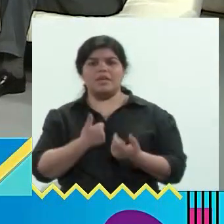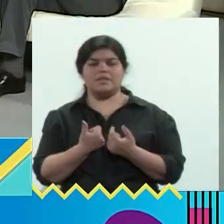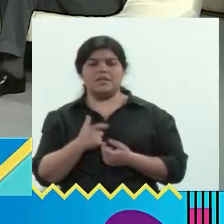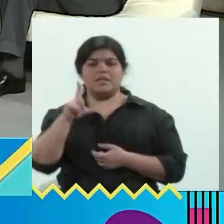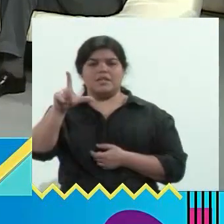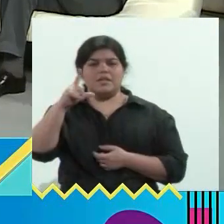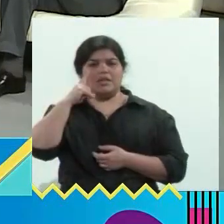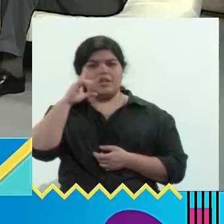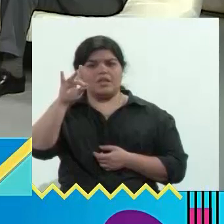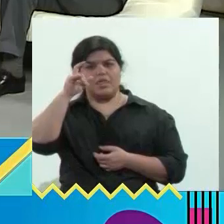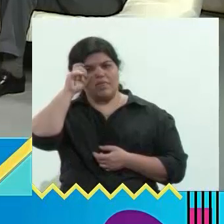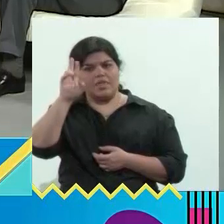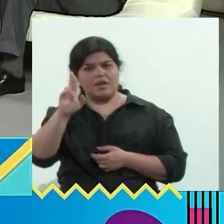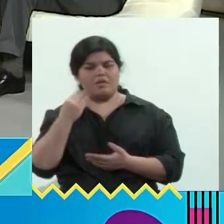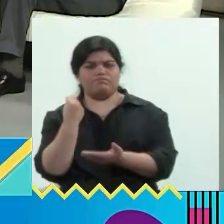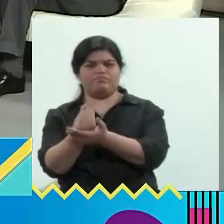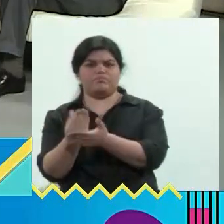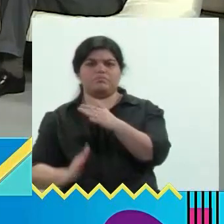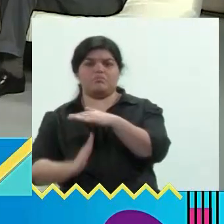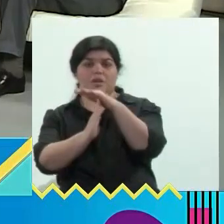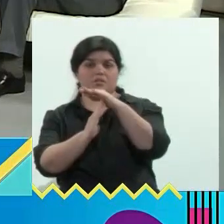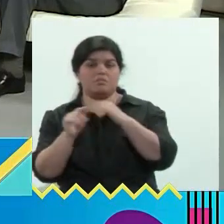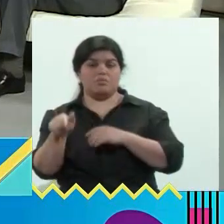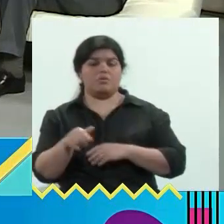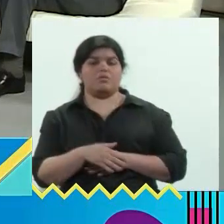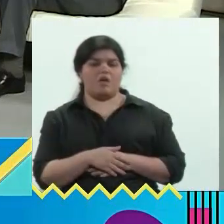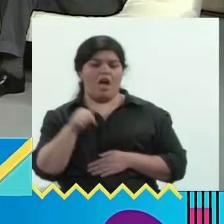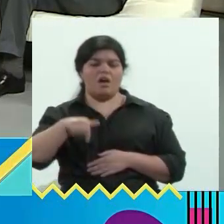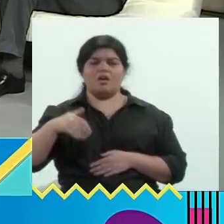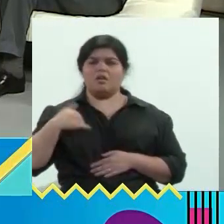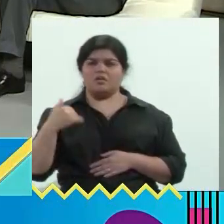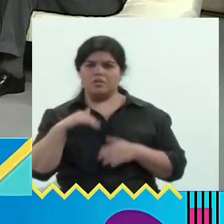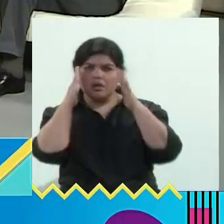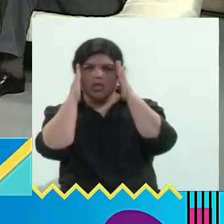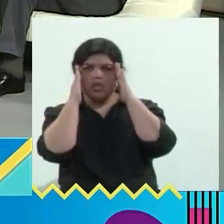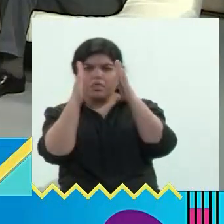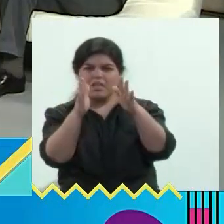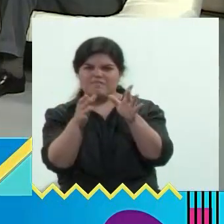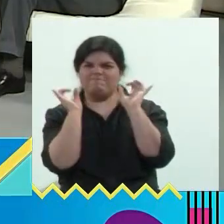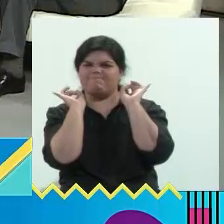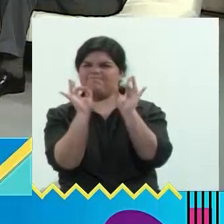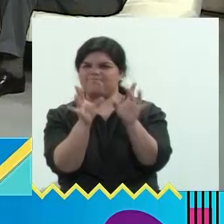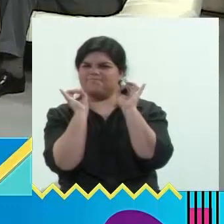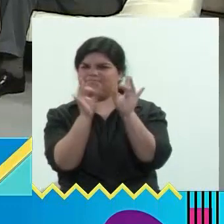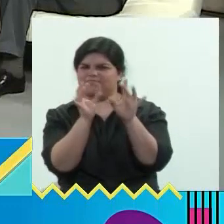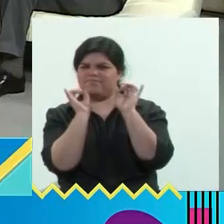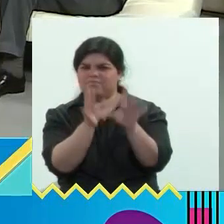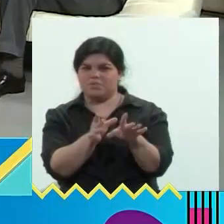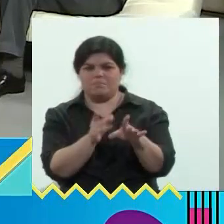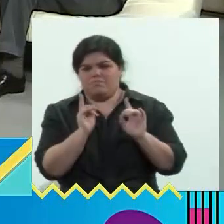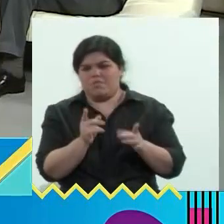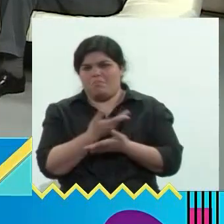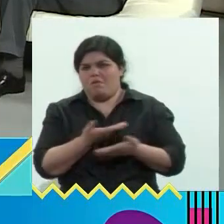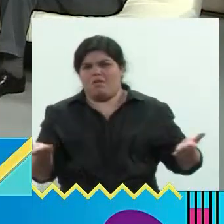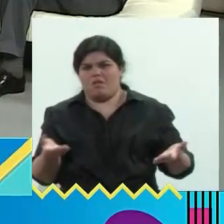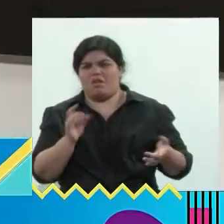Digo, hoy en América Latina y fundamentalmente en Argentina, la mirada hacia los líderes está bastante crítica, si se quiere, o en general está